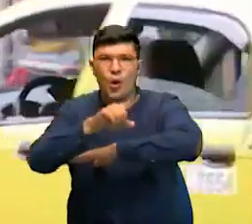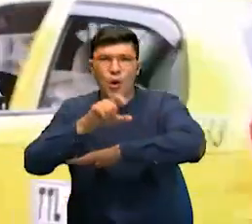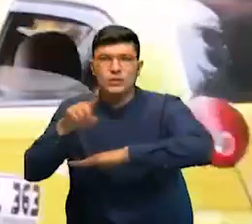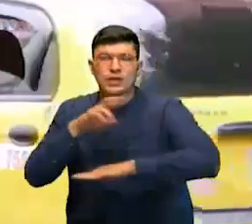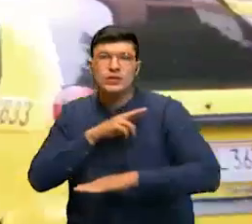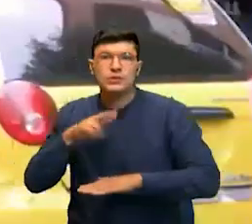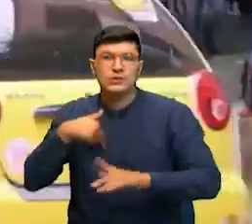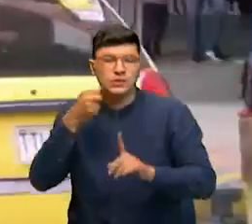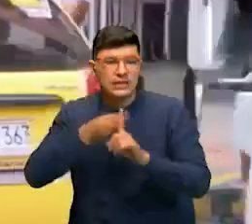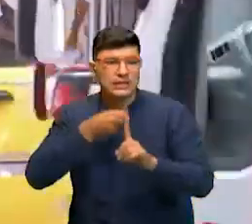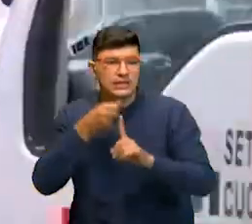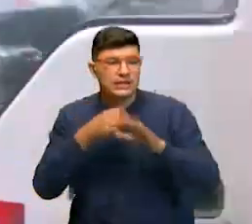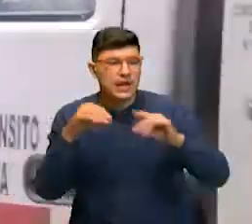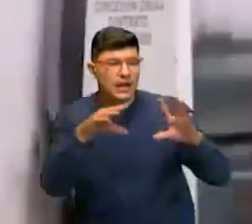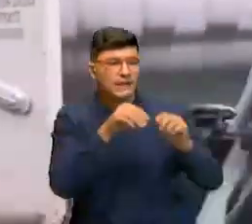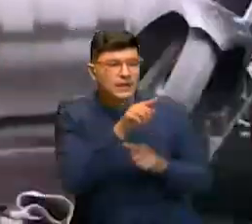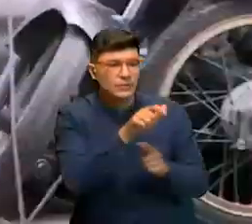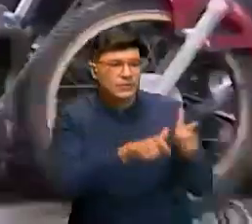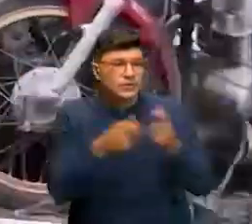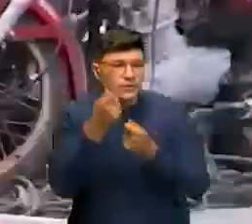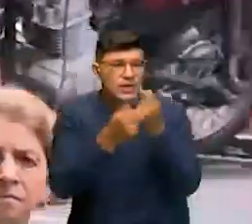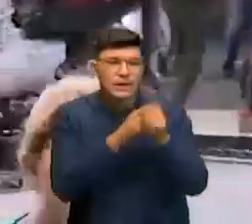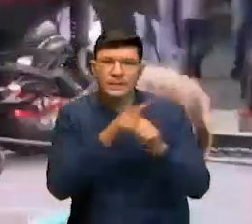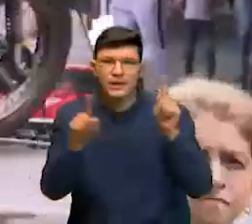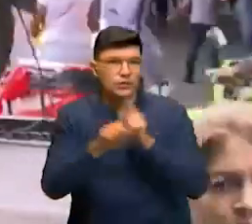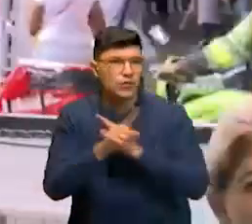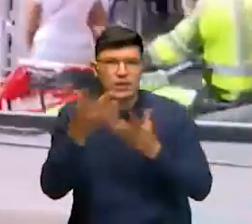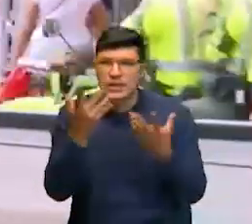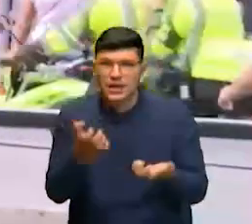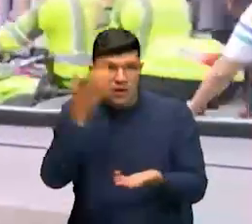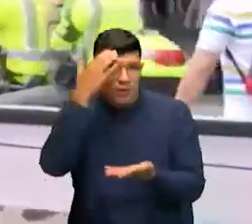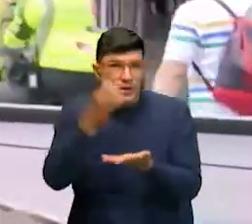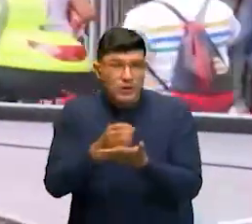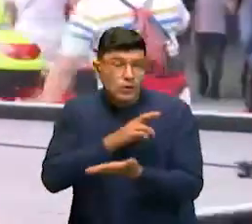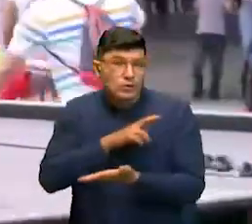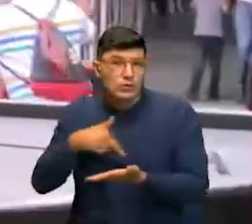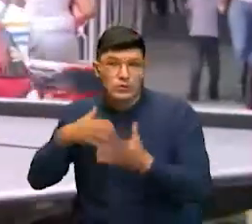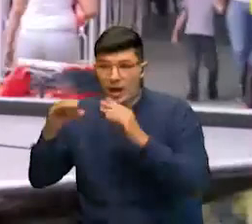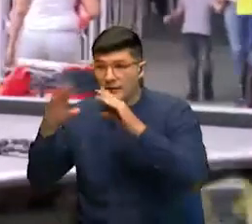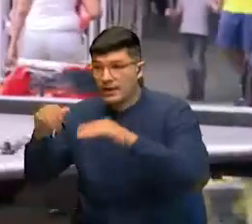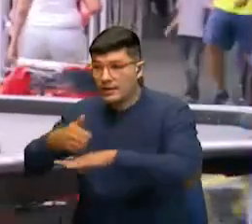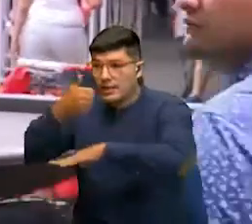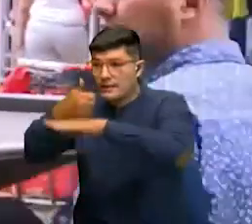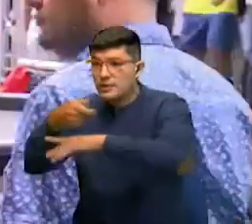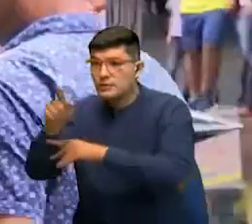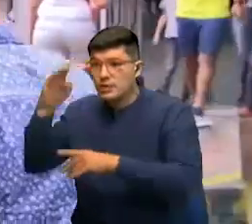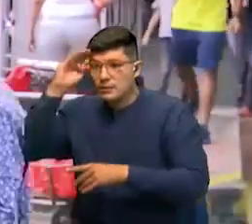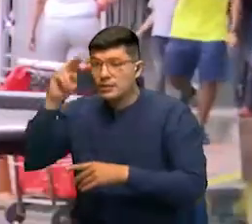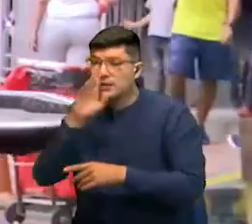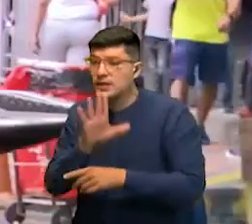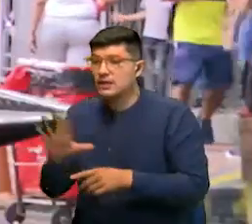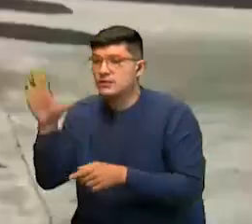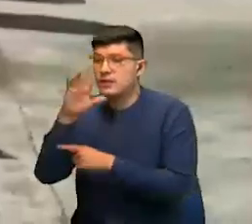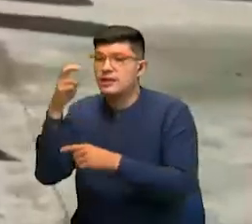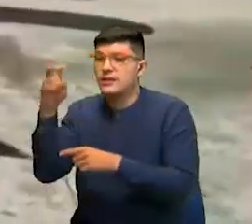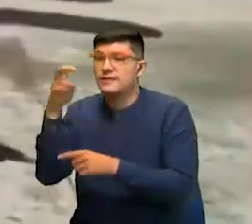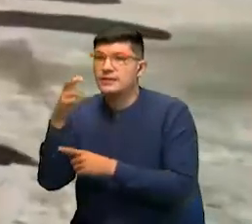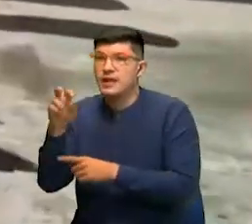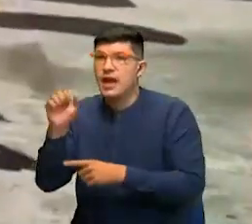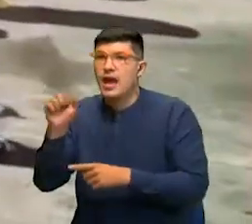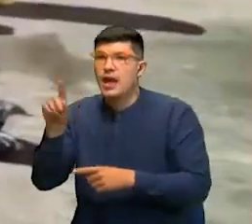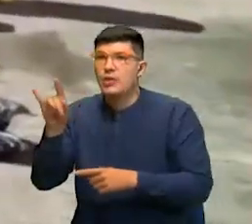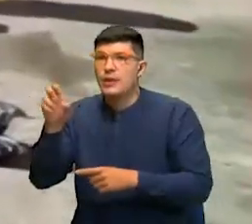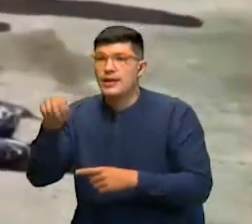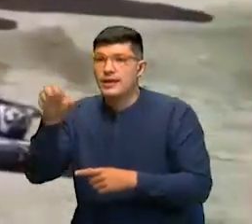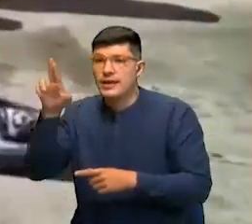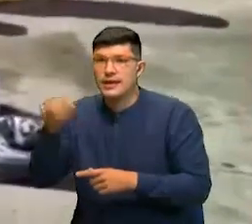hablar con los comerciantes, pero no quisieron dar su versión sobre el tema, así que hablamos directamente con el comandante de la policía, Fiscalía Aduanera. Guardado